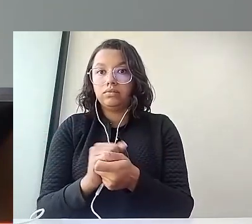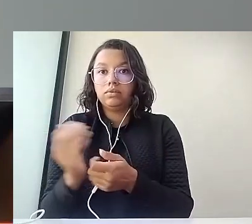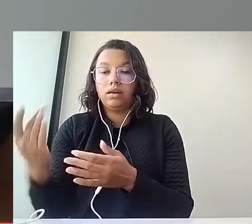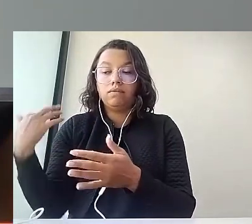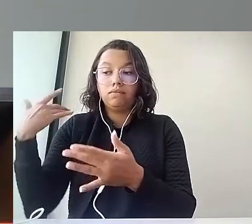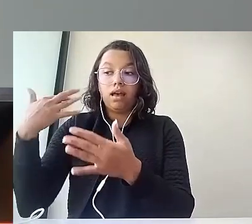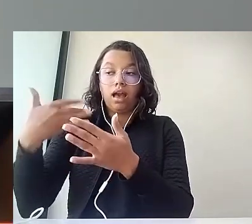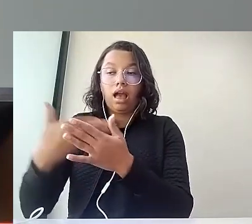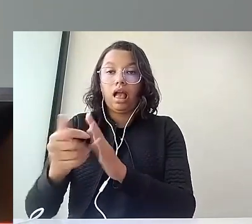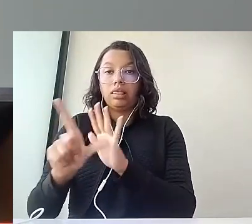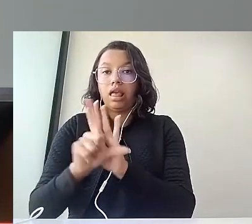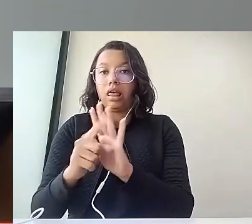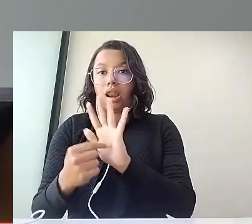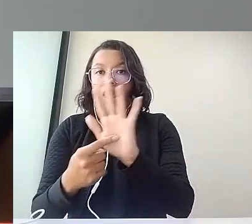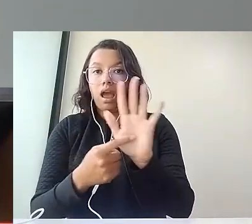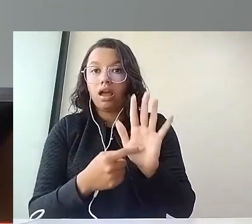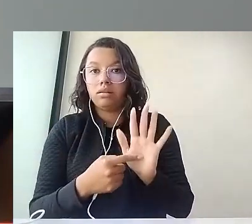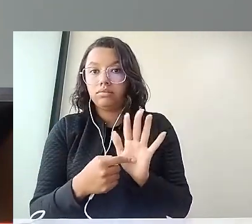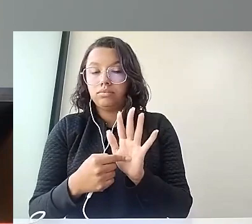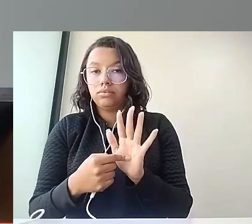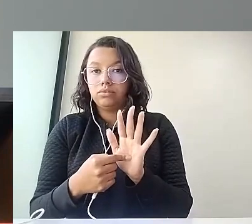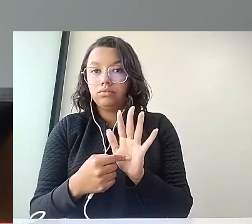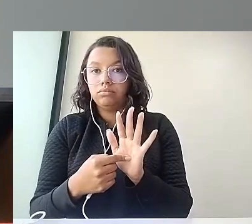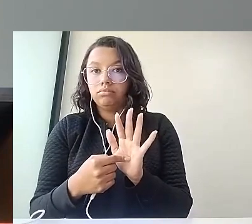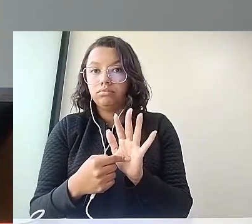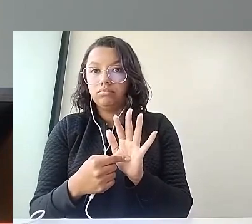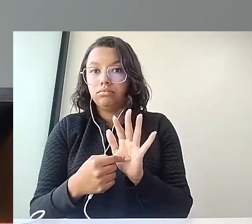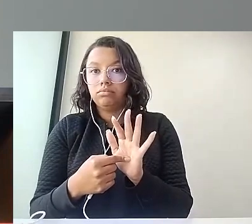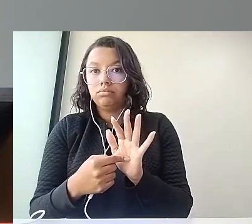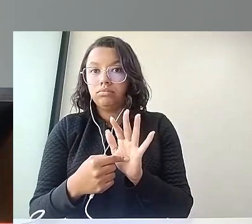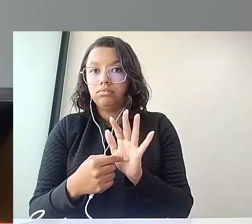famosa que ya he mencionado, la de